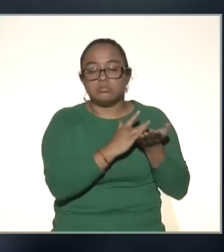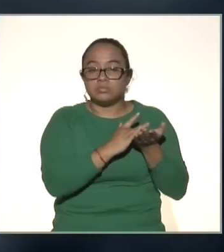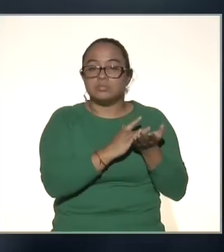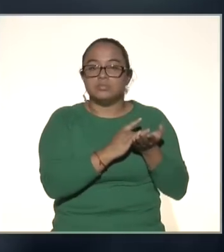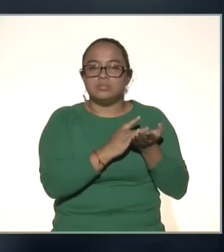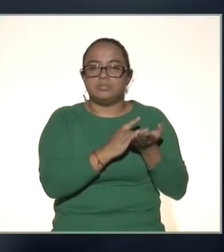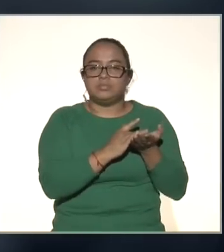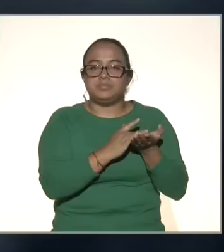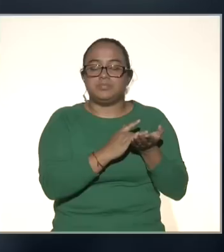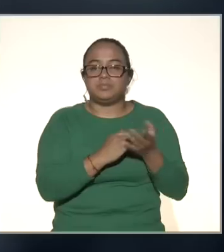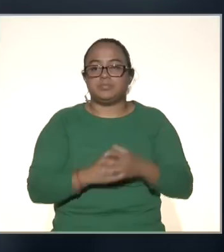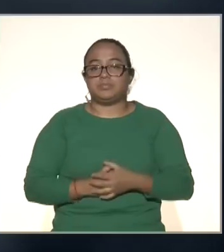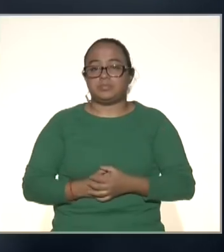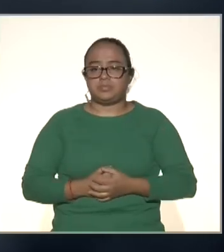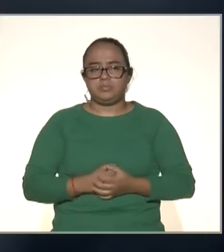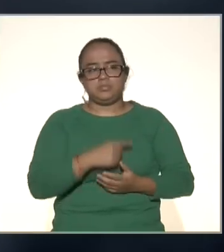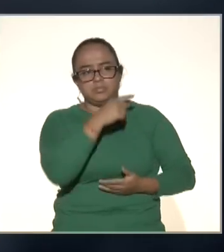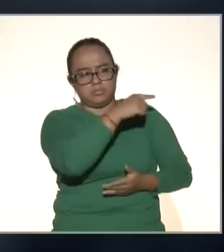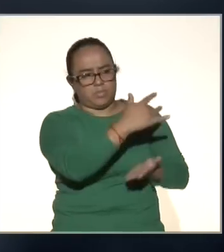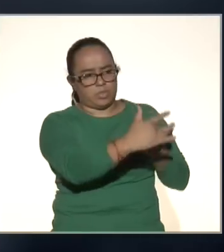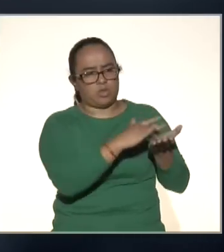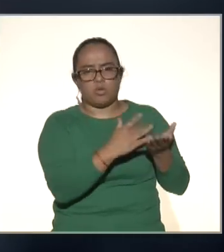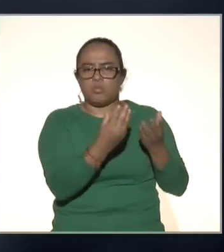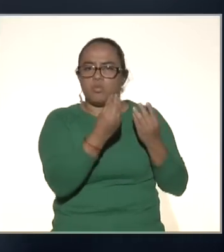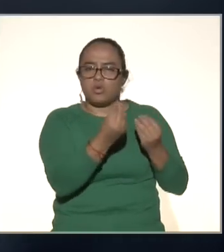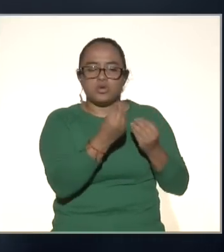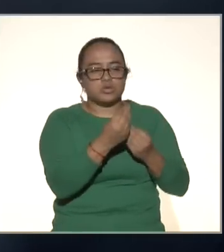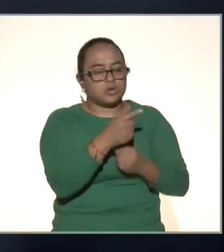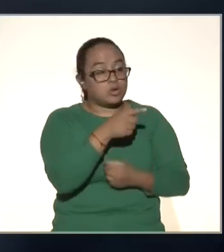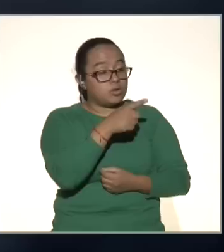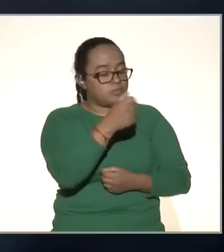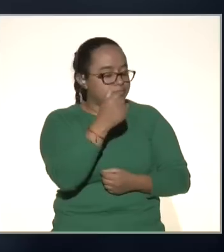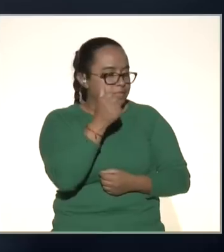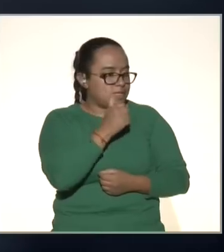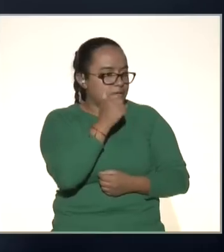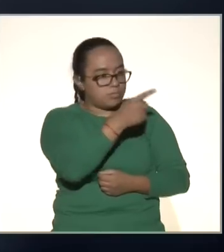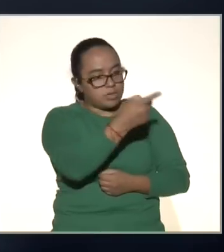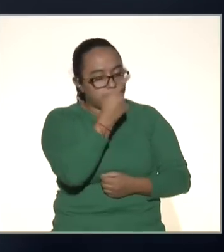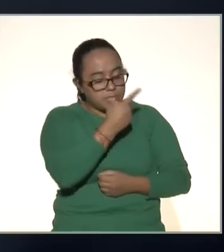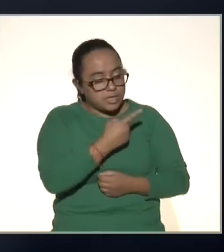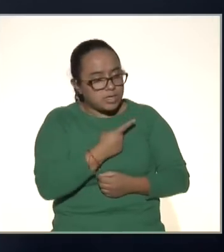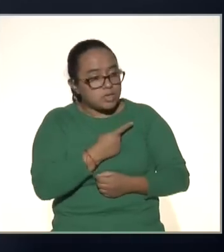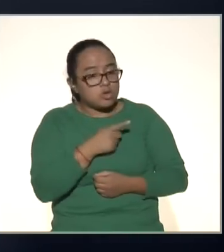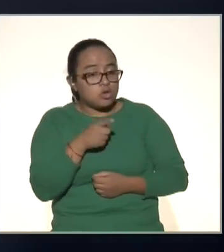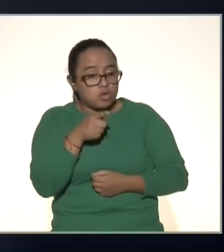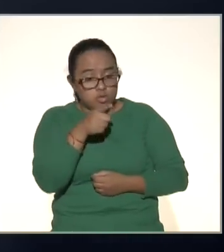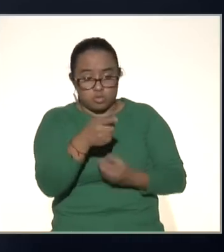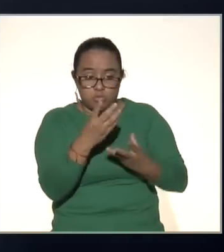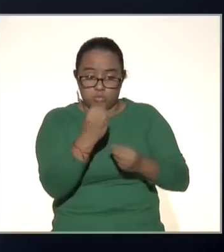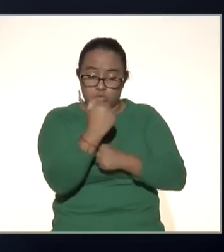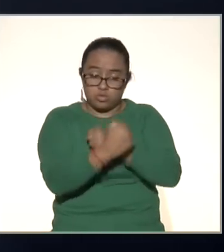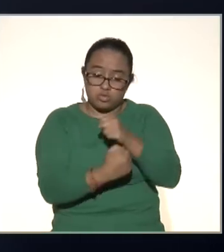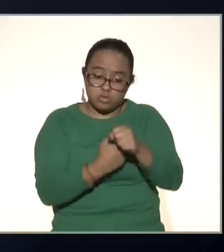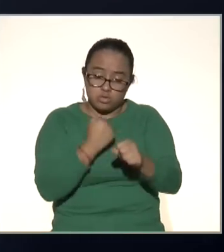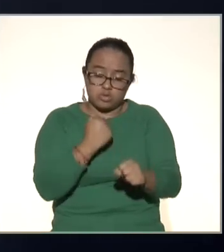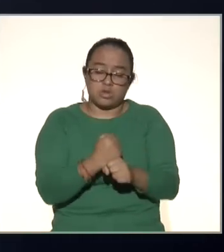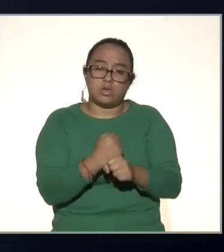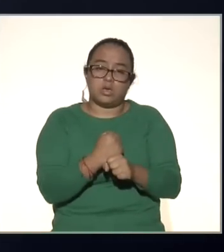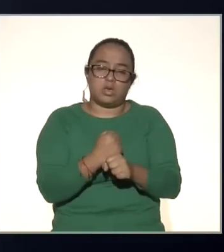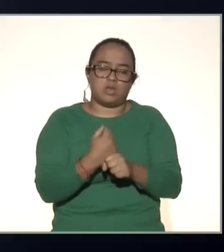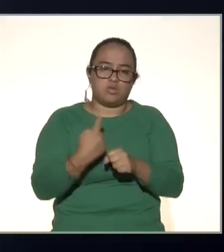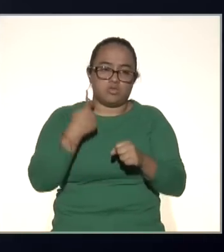y me apoyo mucho en recordarme a mí misma cuántos años